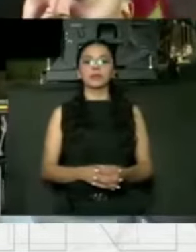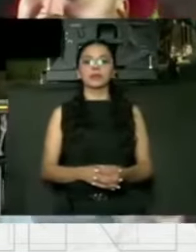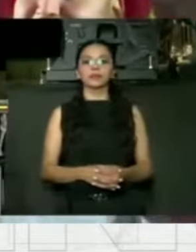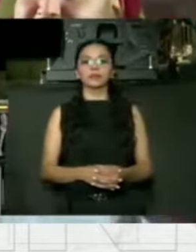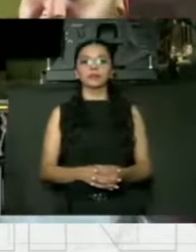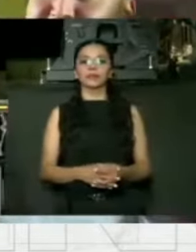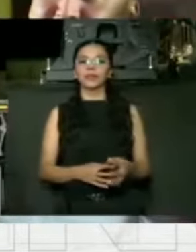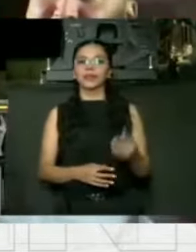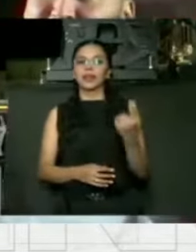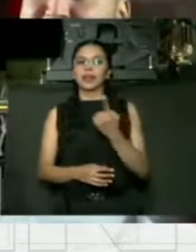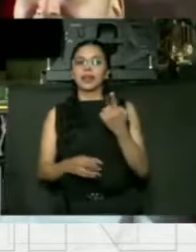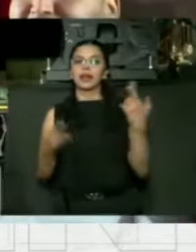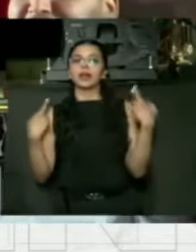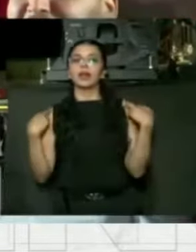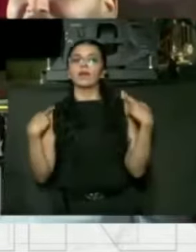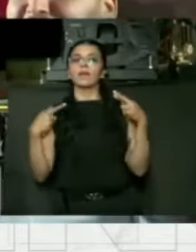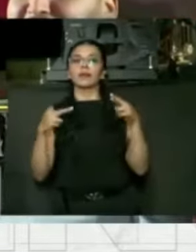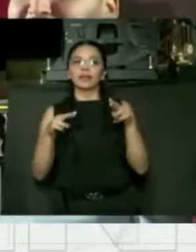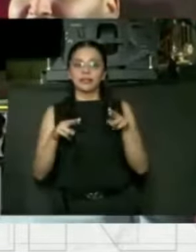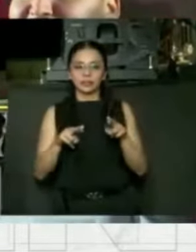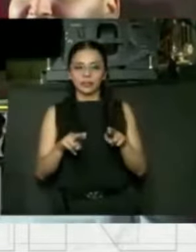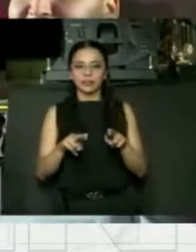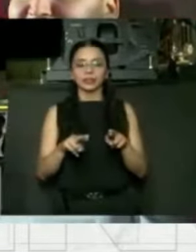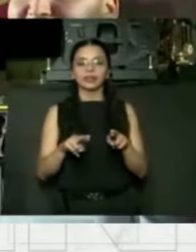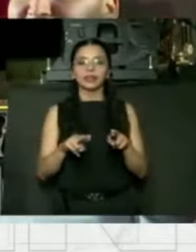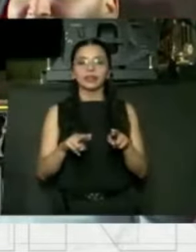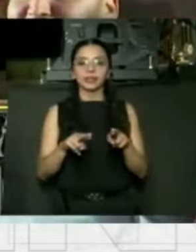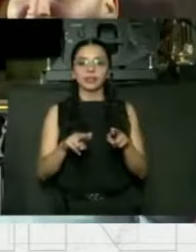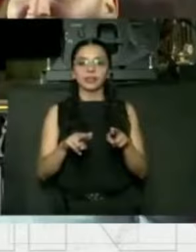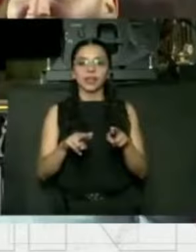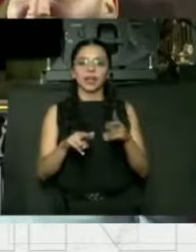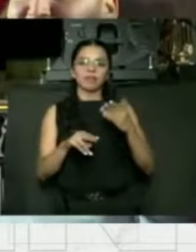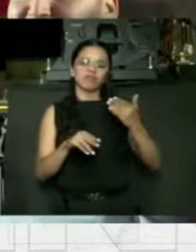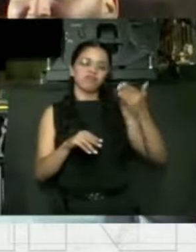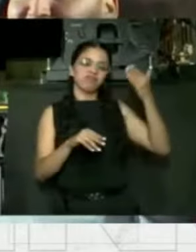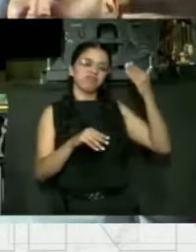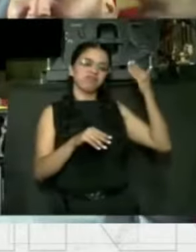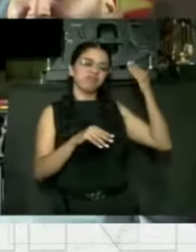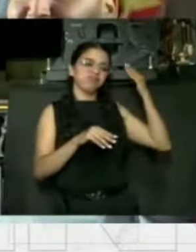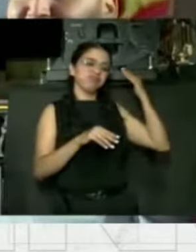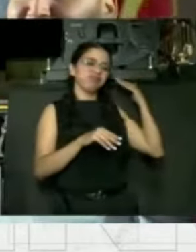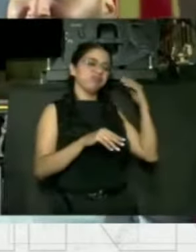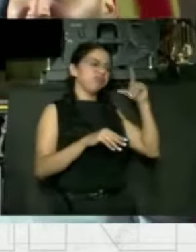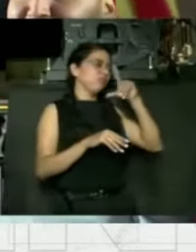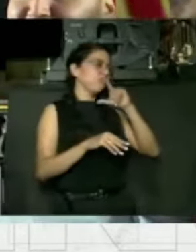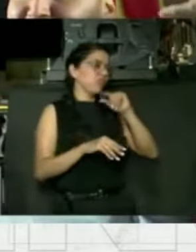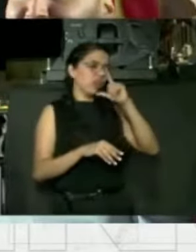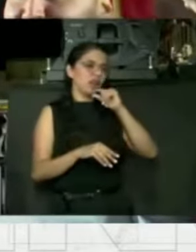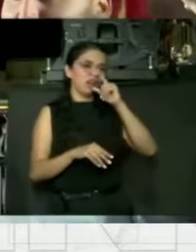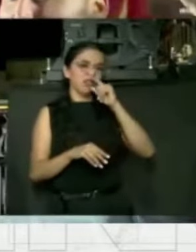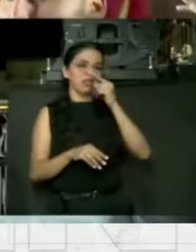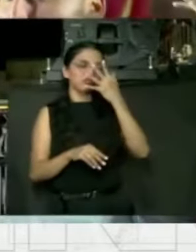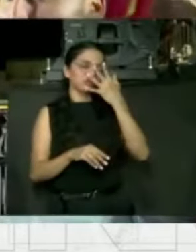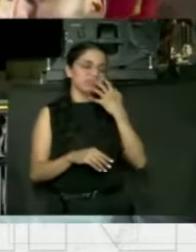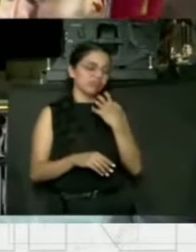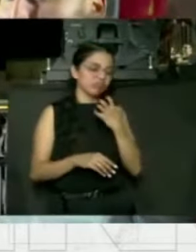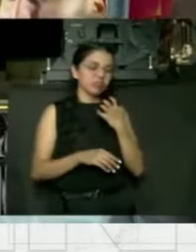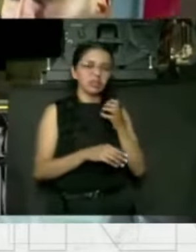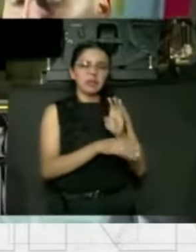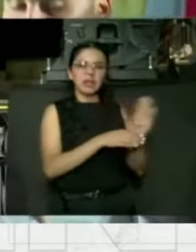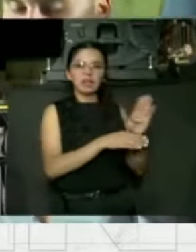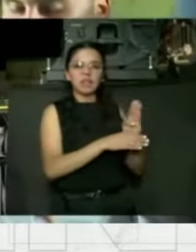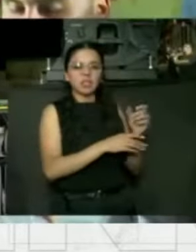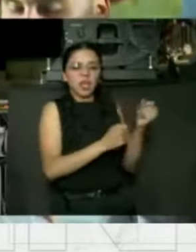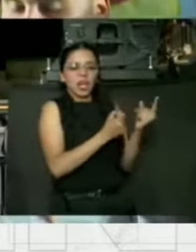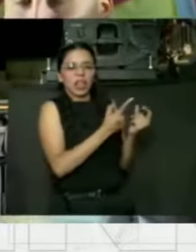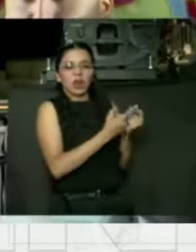¿Qué representan el pasado de corrupción, de privilegios? ¿Qué